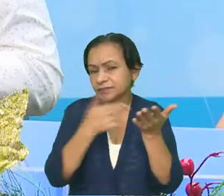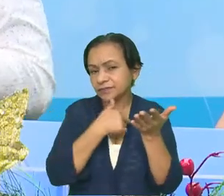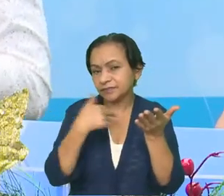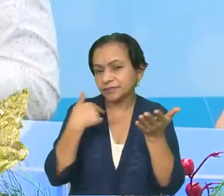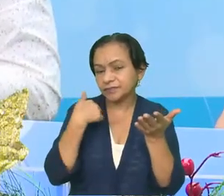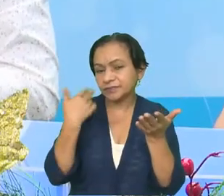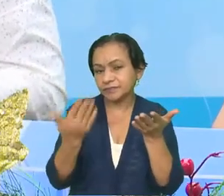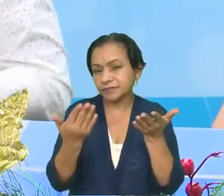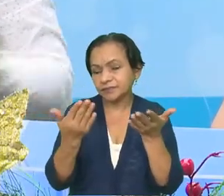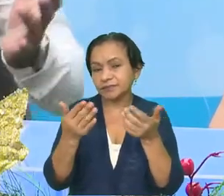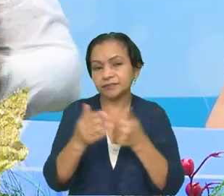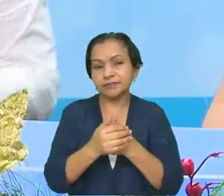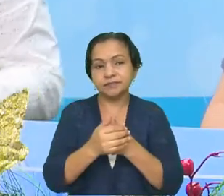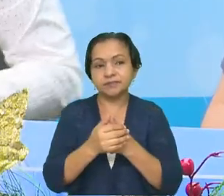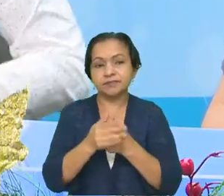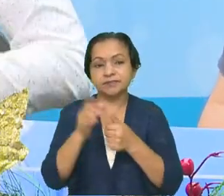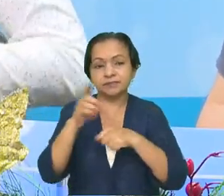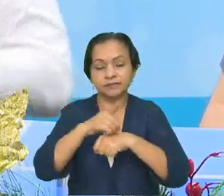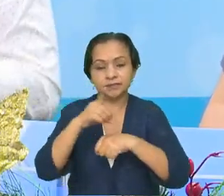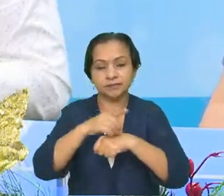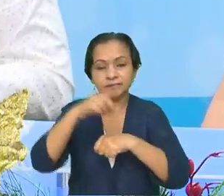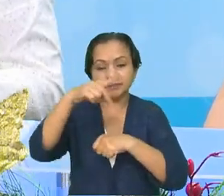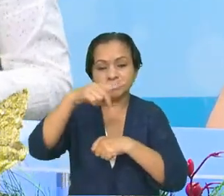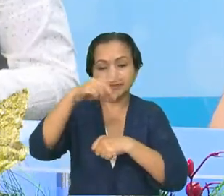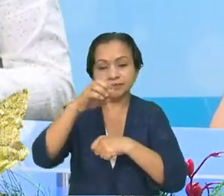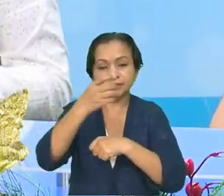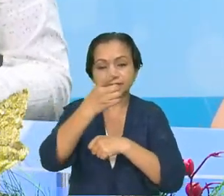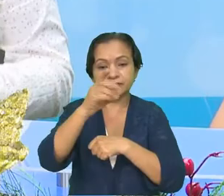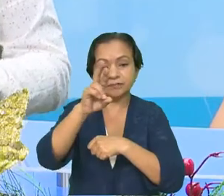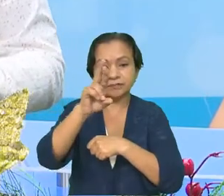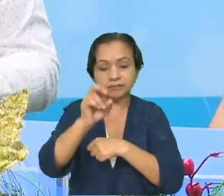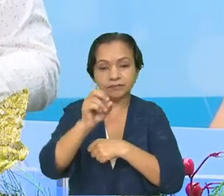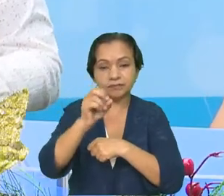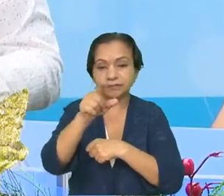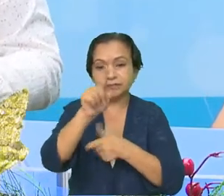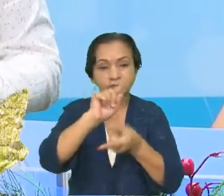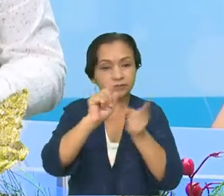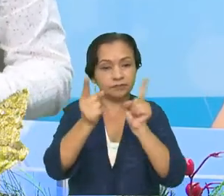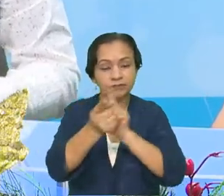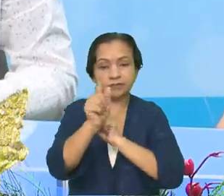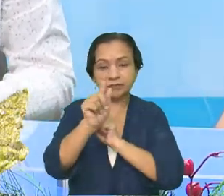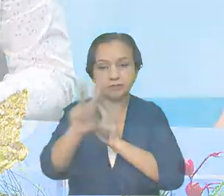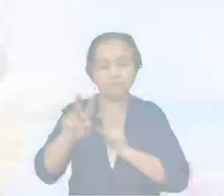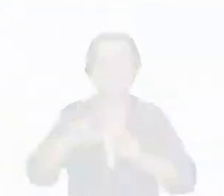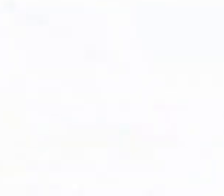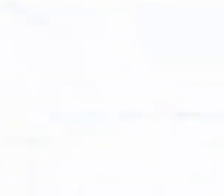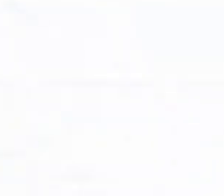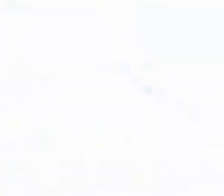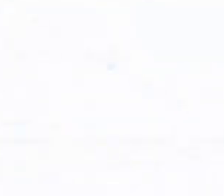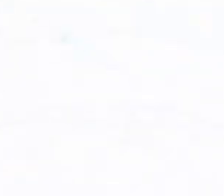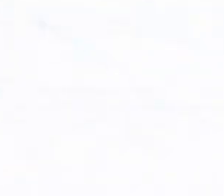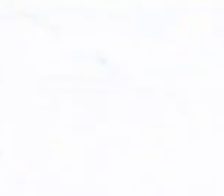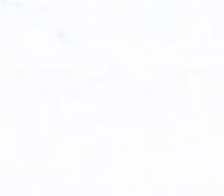la desmielinización? Estamos con el doctor Pedro Gómez. Usted no le cambie de canal. Ya regresamos.